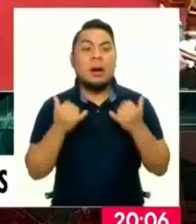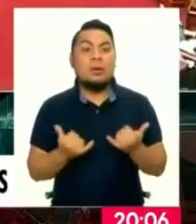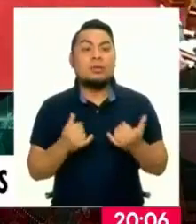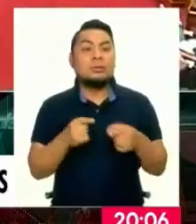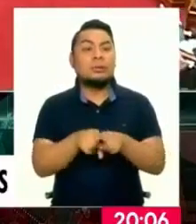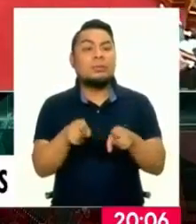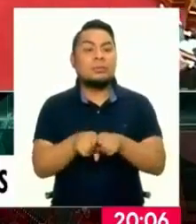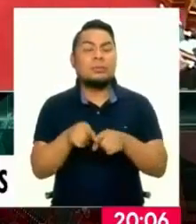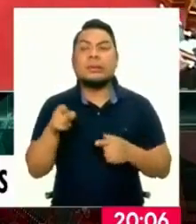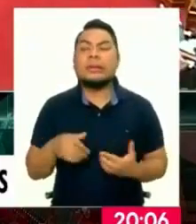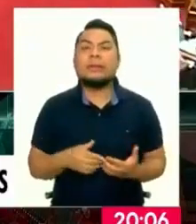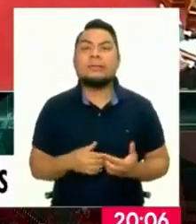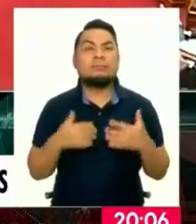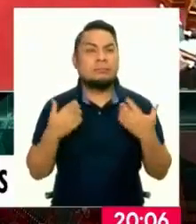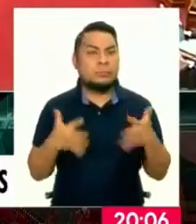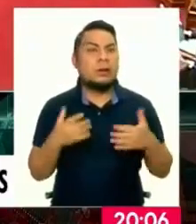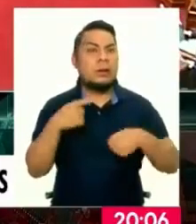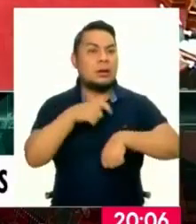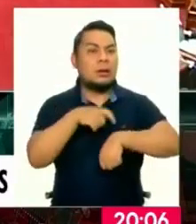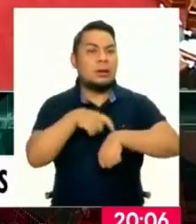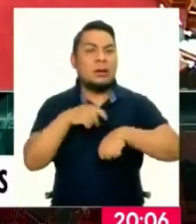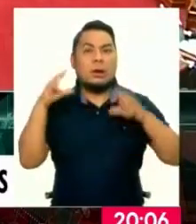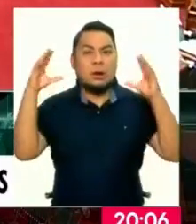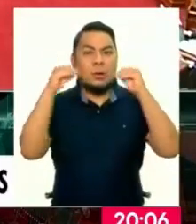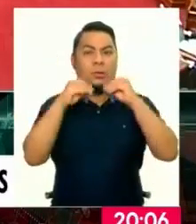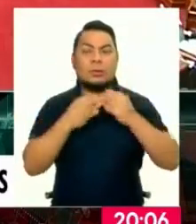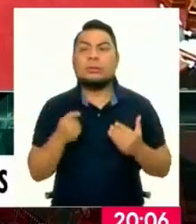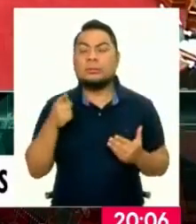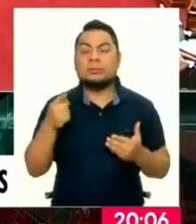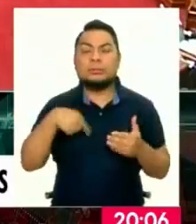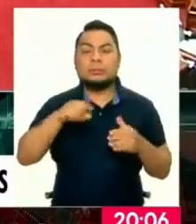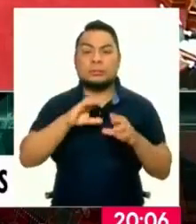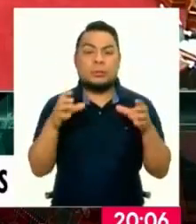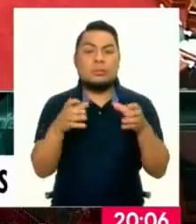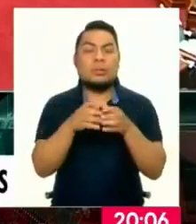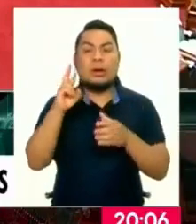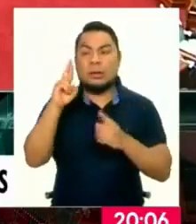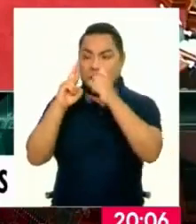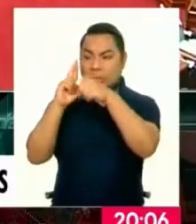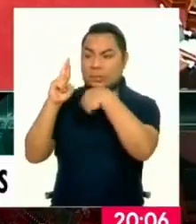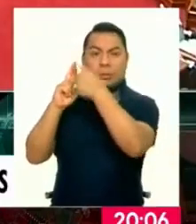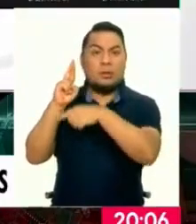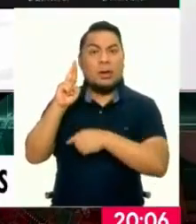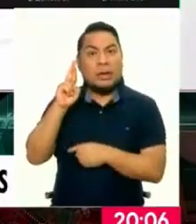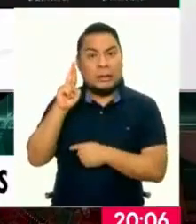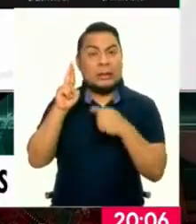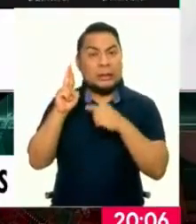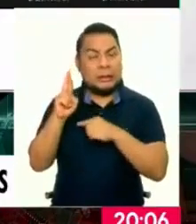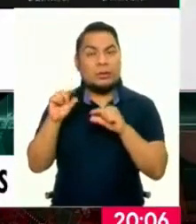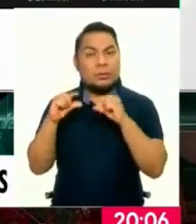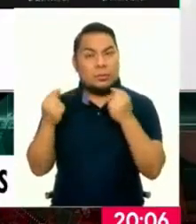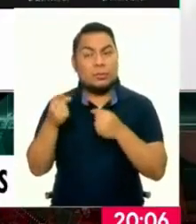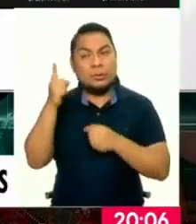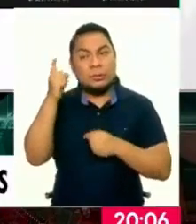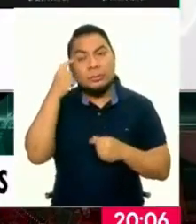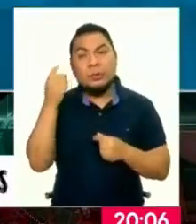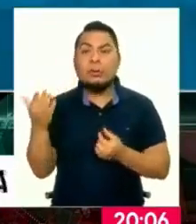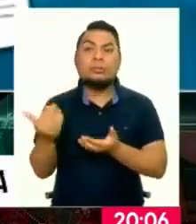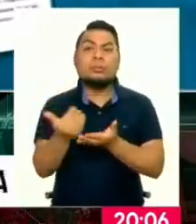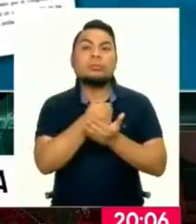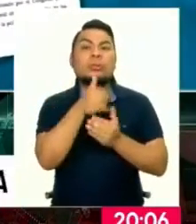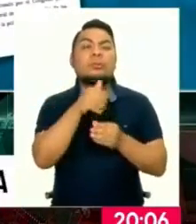charla también ya en horas de la noche, la bancada de Renovación Popular ha logrado recolectar